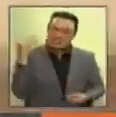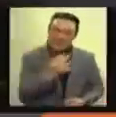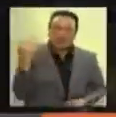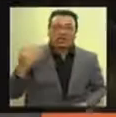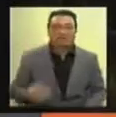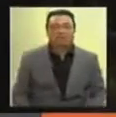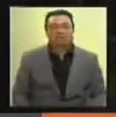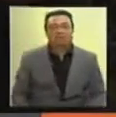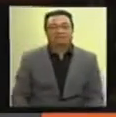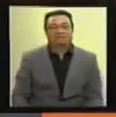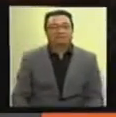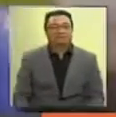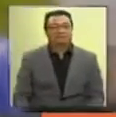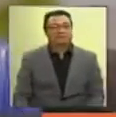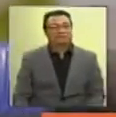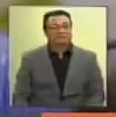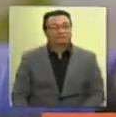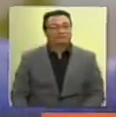rica.